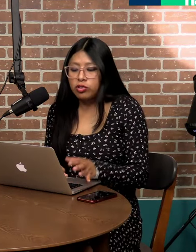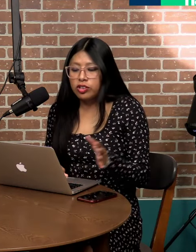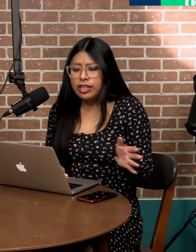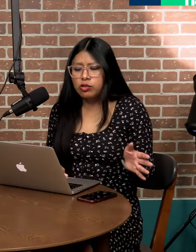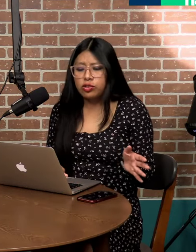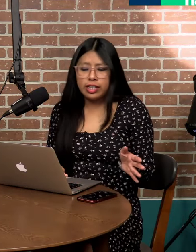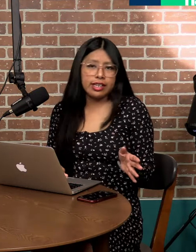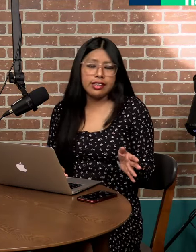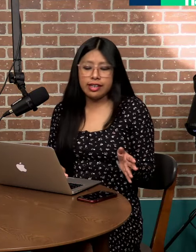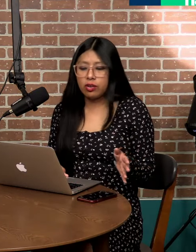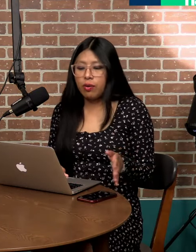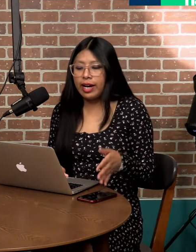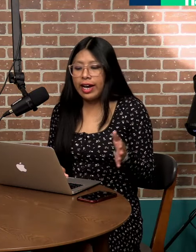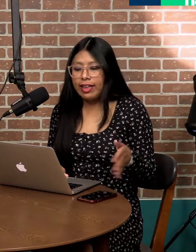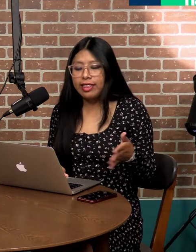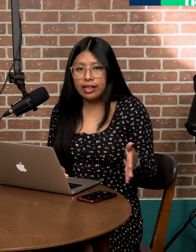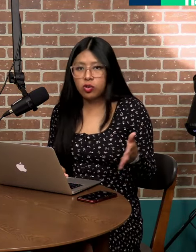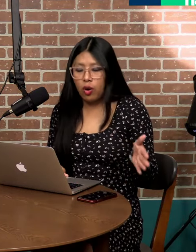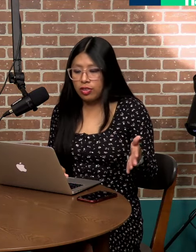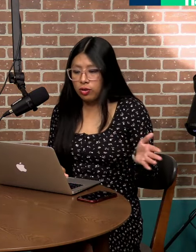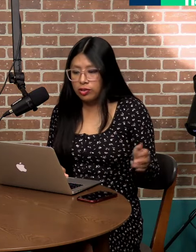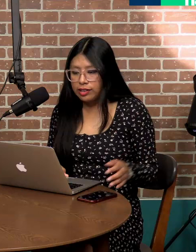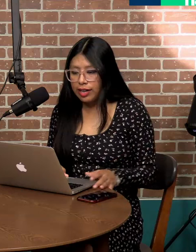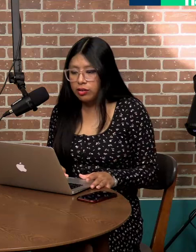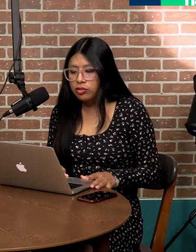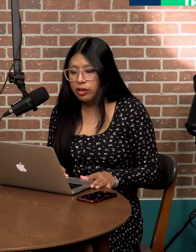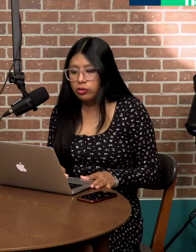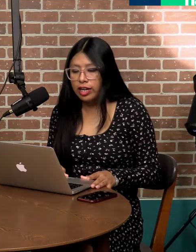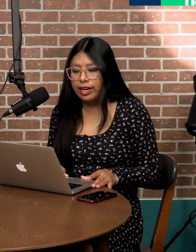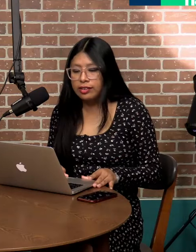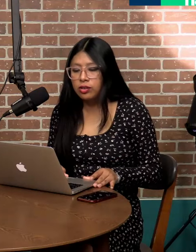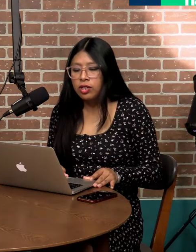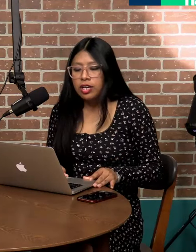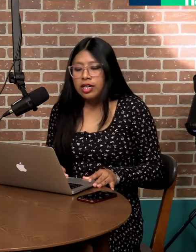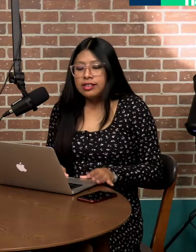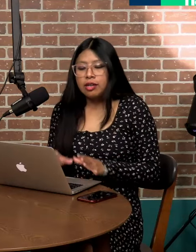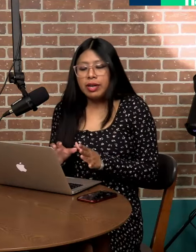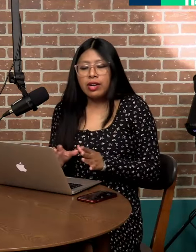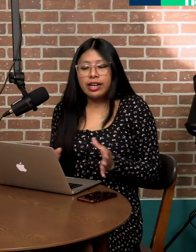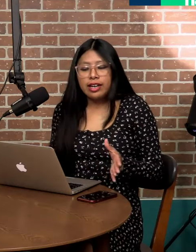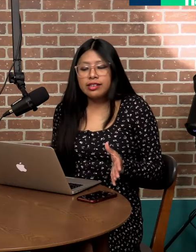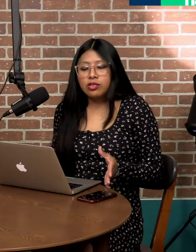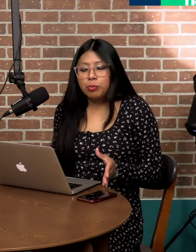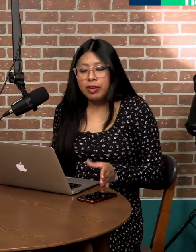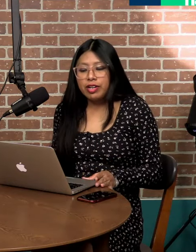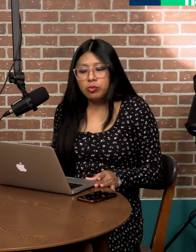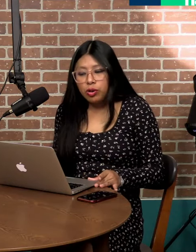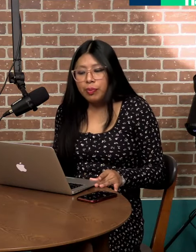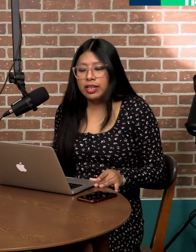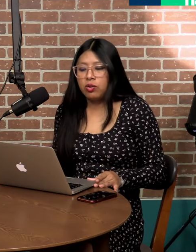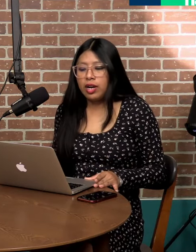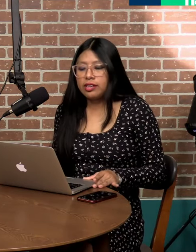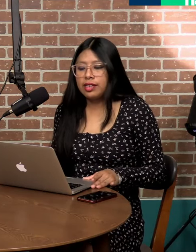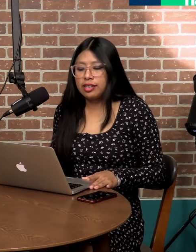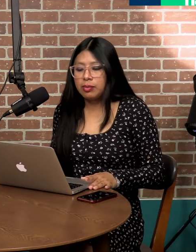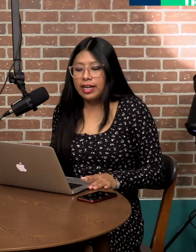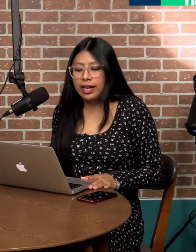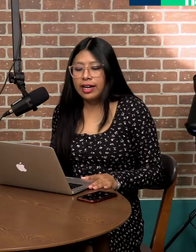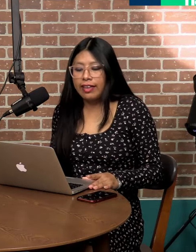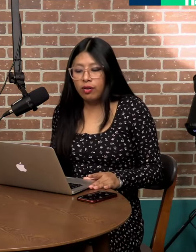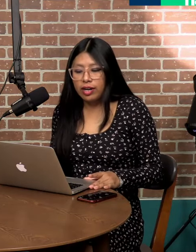trabajo sostienen que sus dirigencias se renuevan cada tres cuatro o seis años según sea el caso sin embargo la realidad es que son perfiles muy particulares